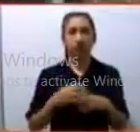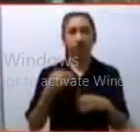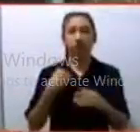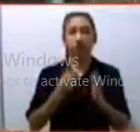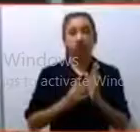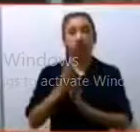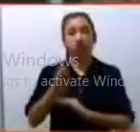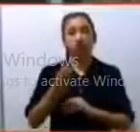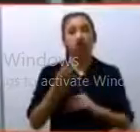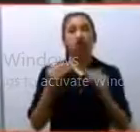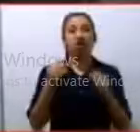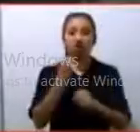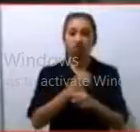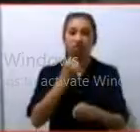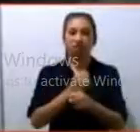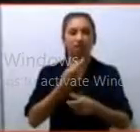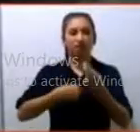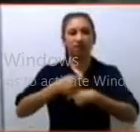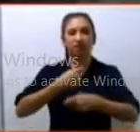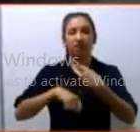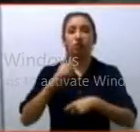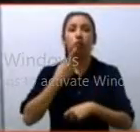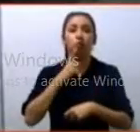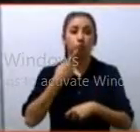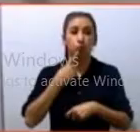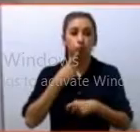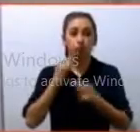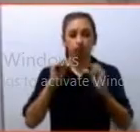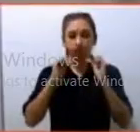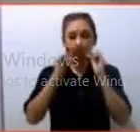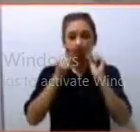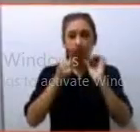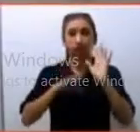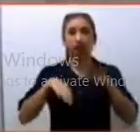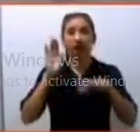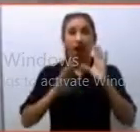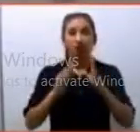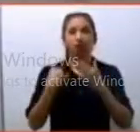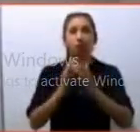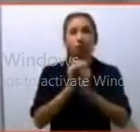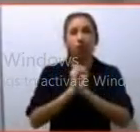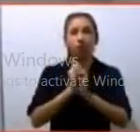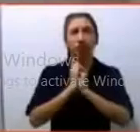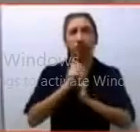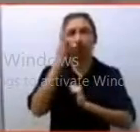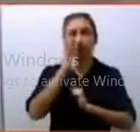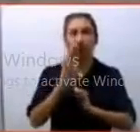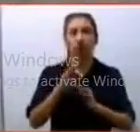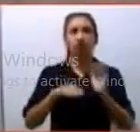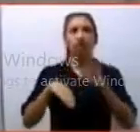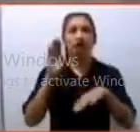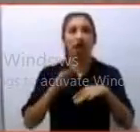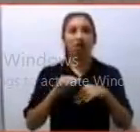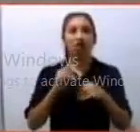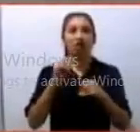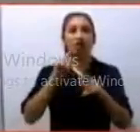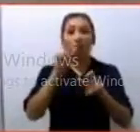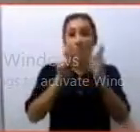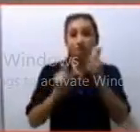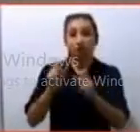trabajar vendiendo mis caramelos. A veces no veía y rogaba a Diosito. Y a veces a poco ratito la gente buena toma 20